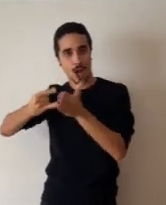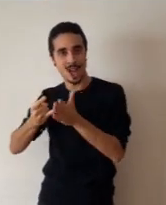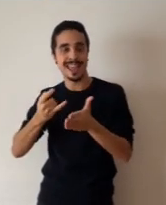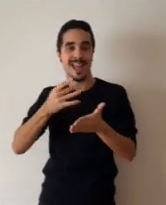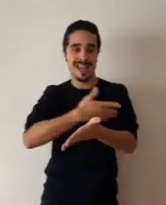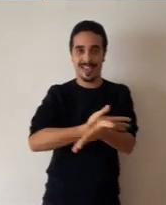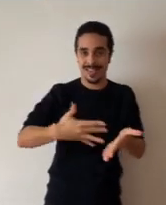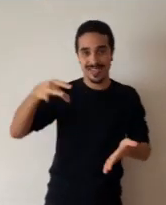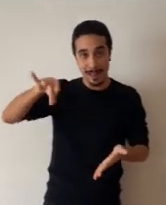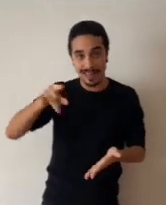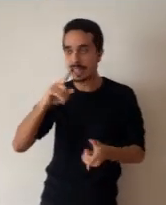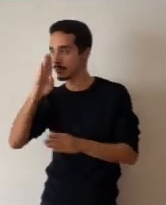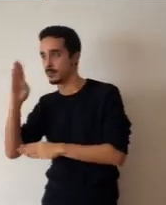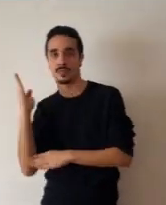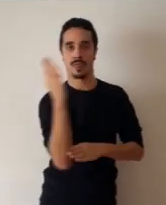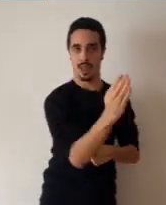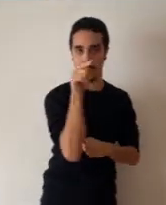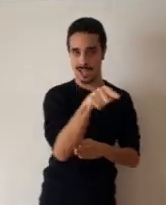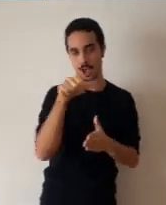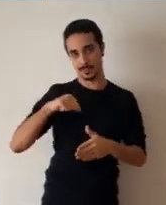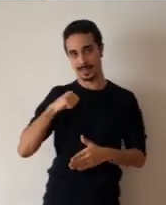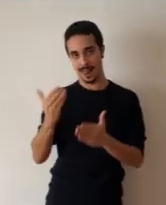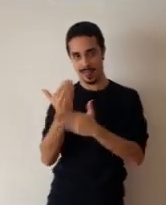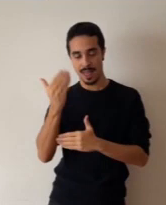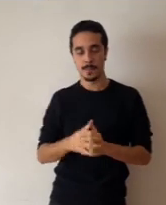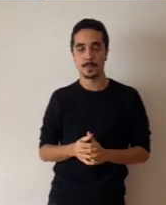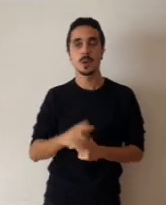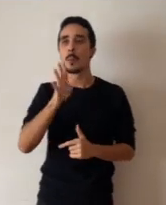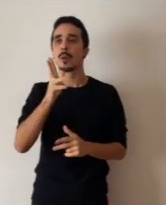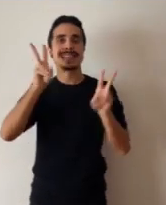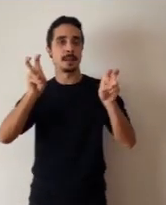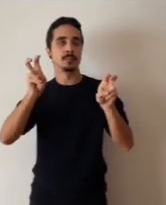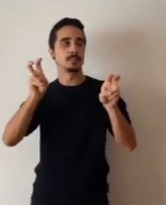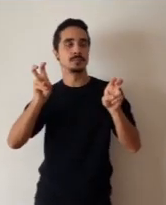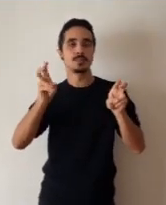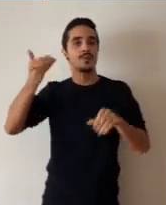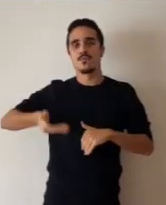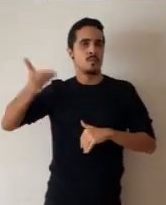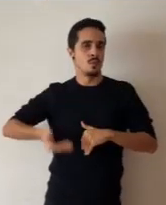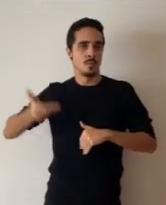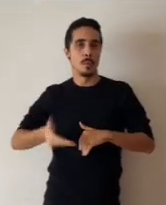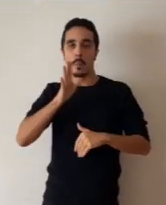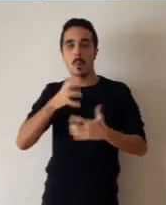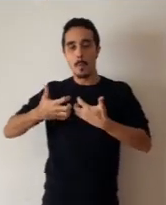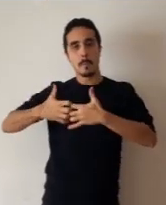allí, es toda la tecnología en diabetes, ¿no? O sea, llevarnos al hospital de día todo lo que es